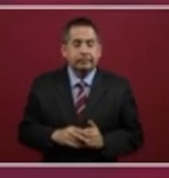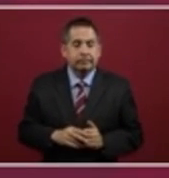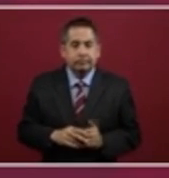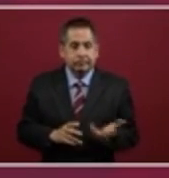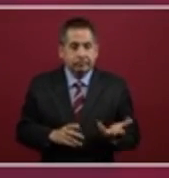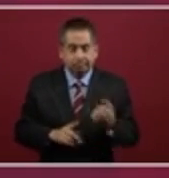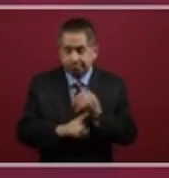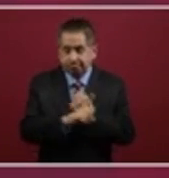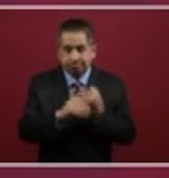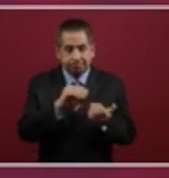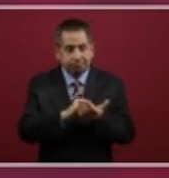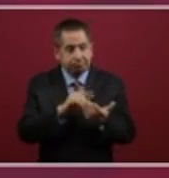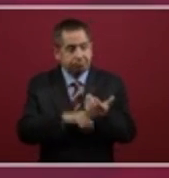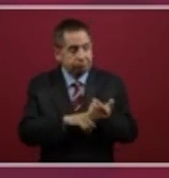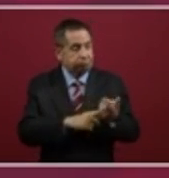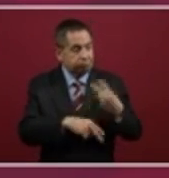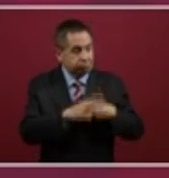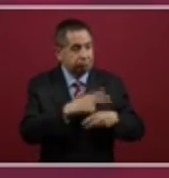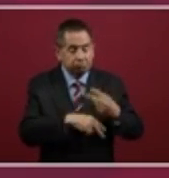que se fue